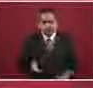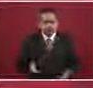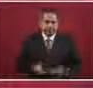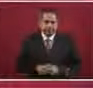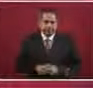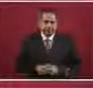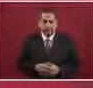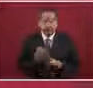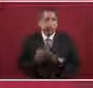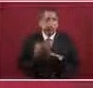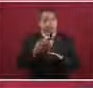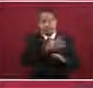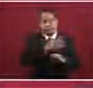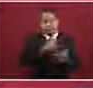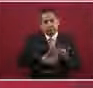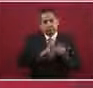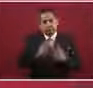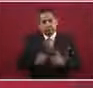porque había